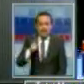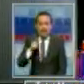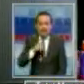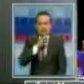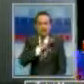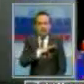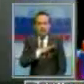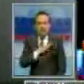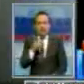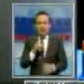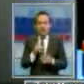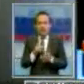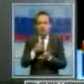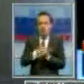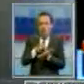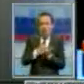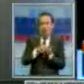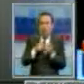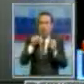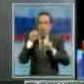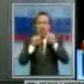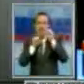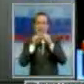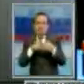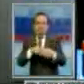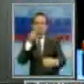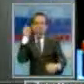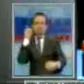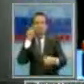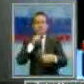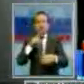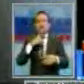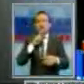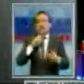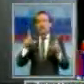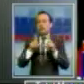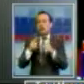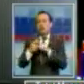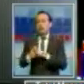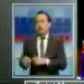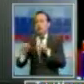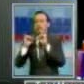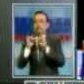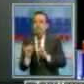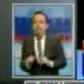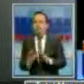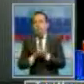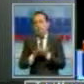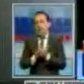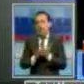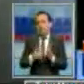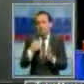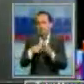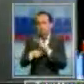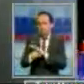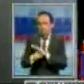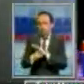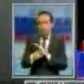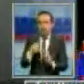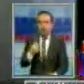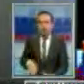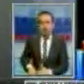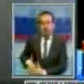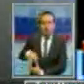estos oligopolios económicos, políticos y de los medios de comunicación, planteando alternativas. Por ejemplo, yo no me voy a meter la mano al bolsillo